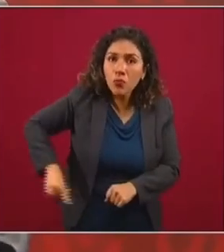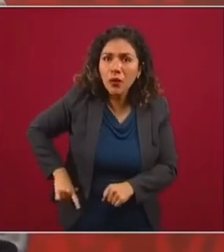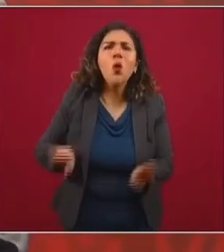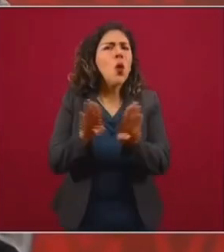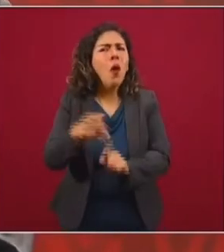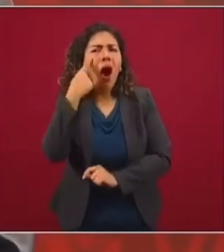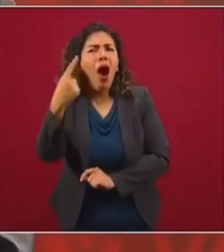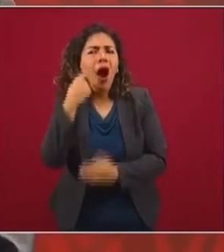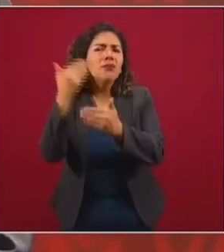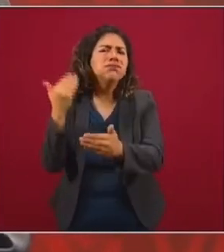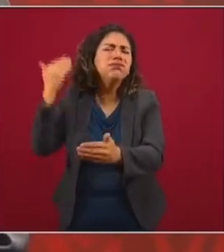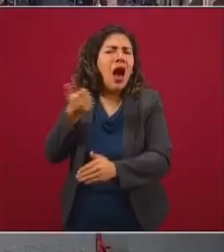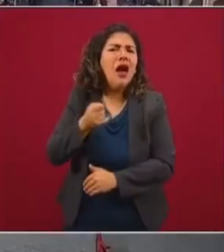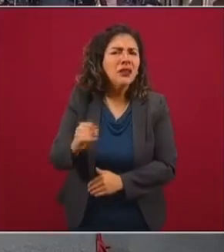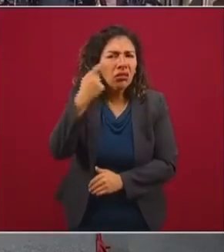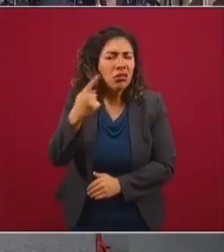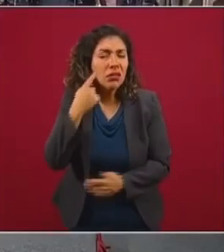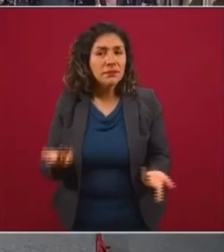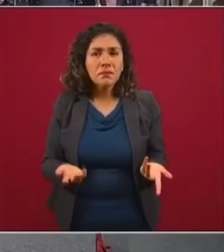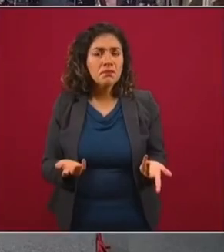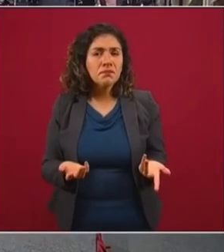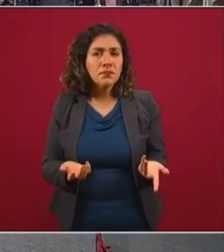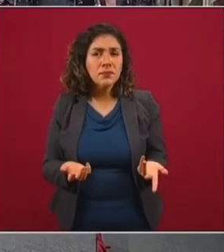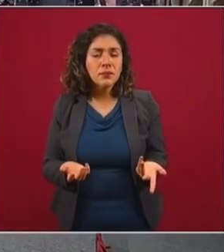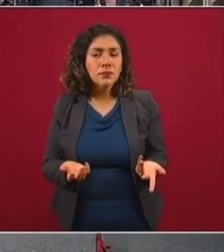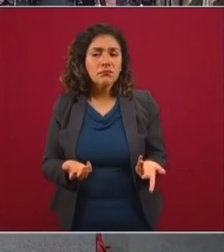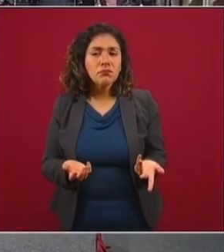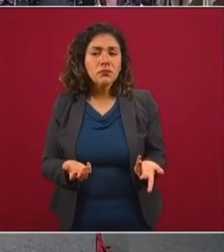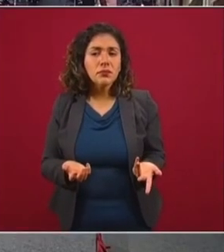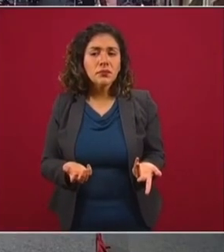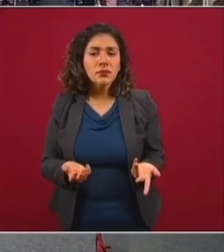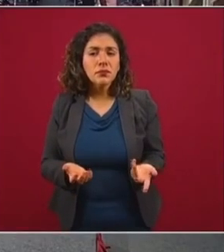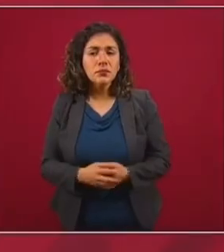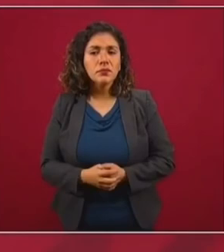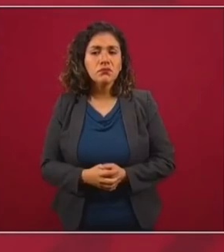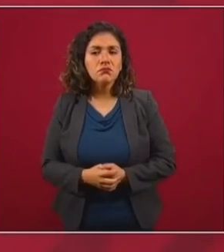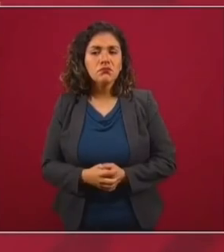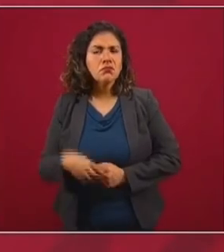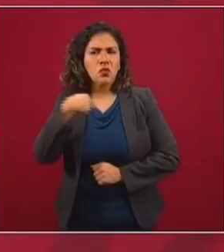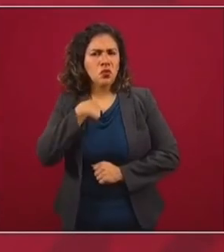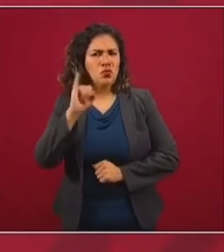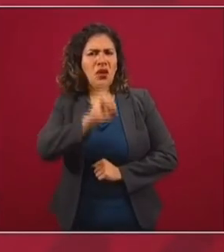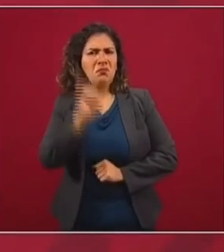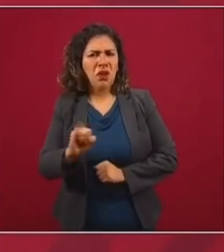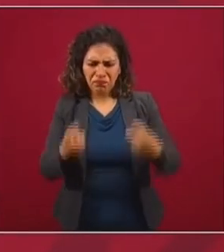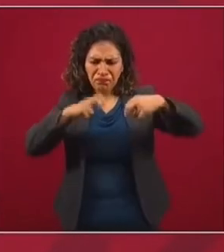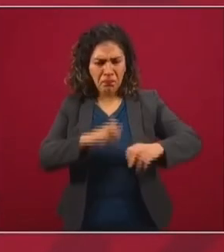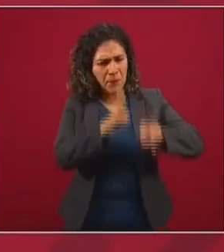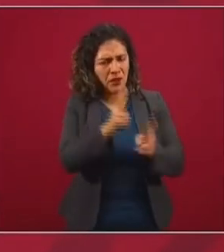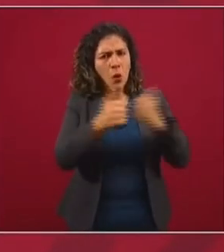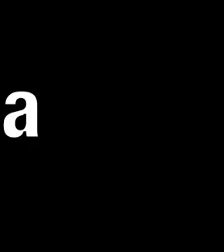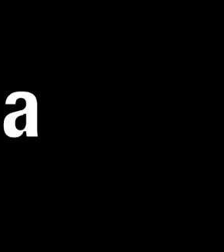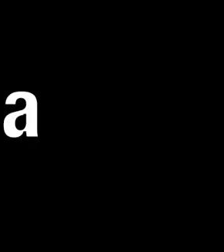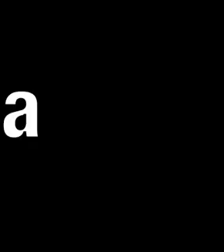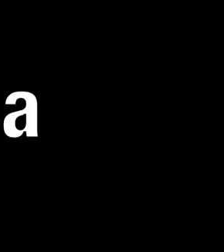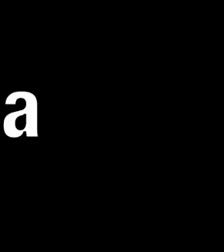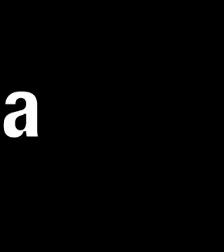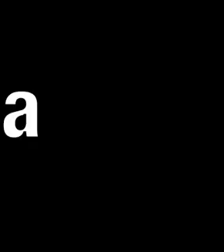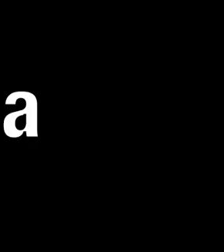como ha sucedido siempre. Yo nunca he platicado con el presidente del INE.